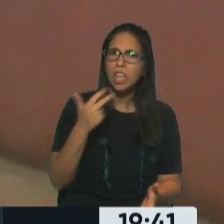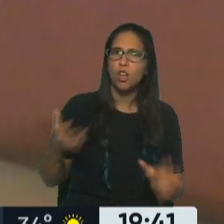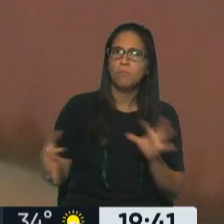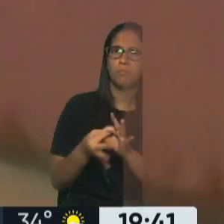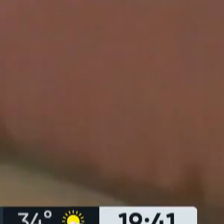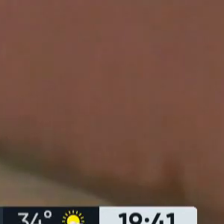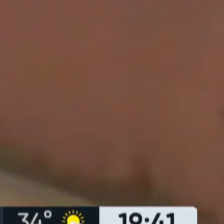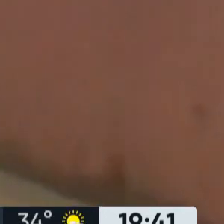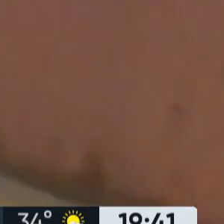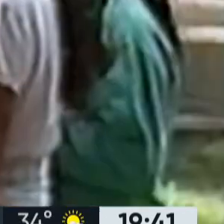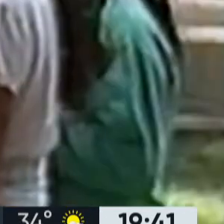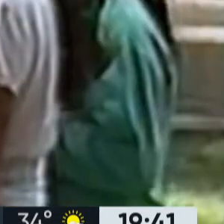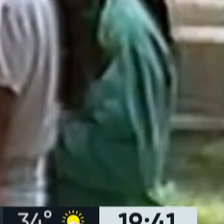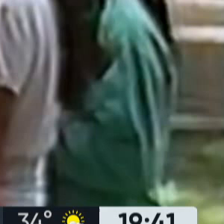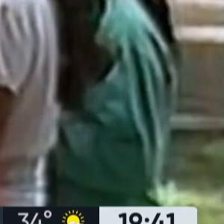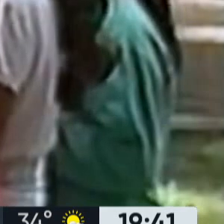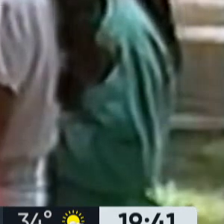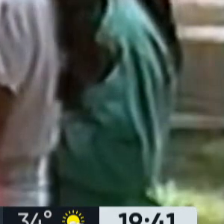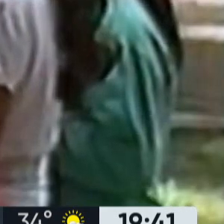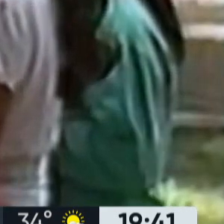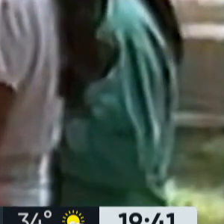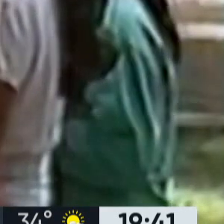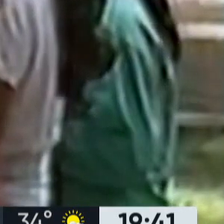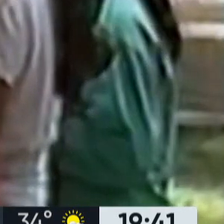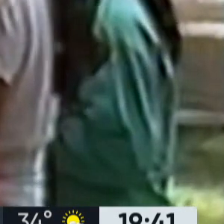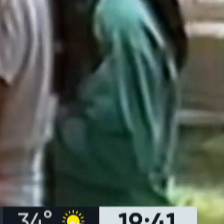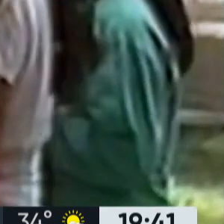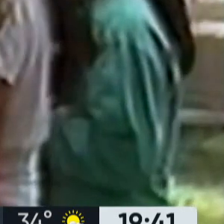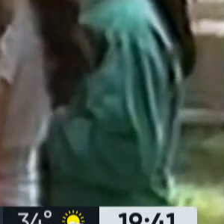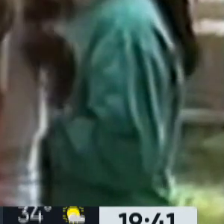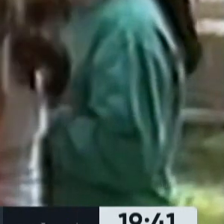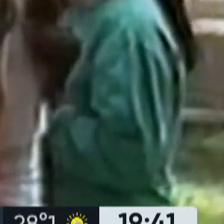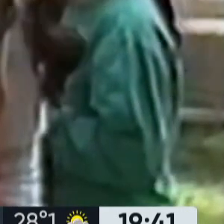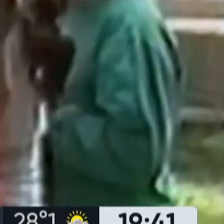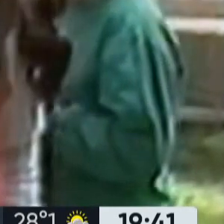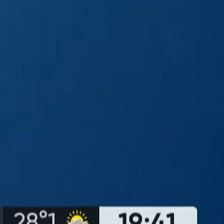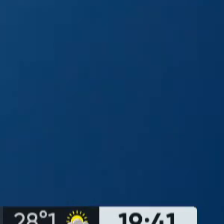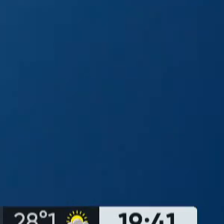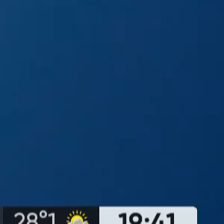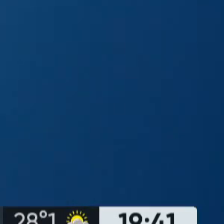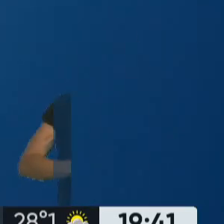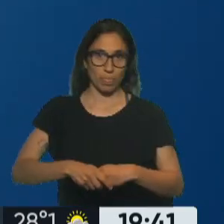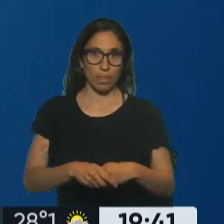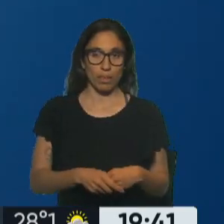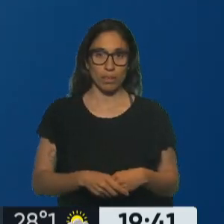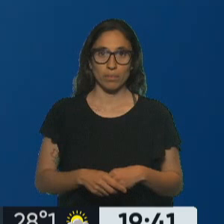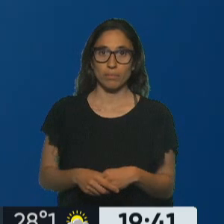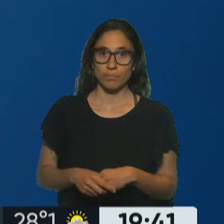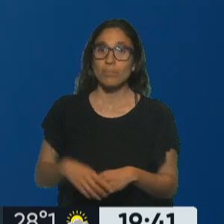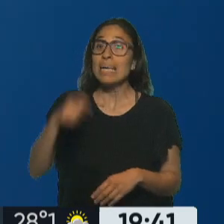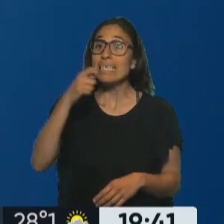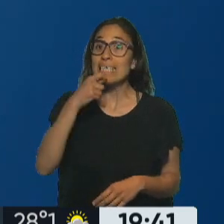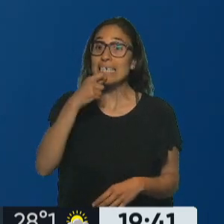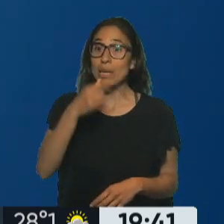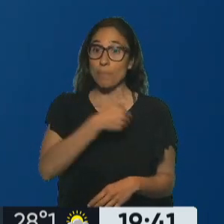hijos nuestra legislación en ese momento reconocía solamente el derecho del padre quiere decir que si la madre